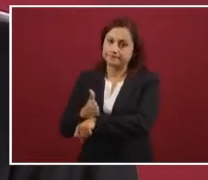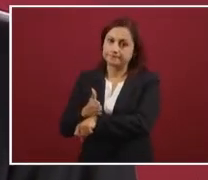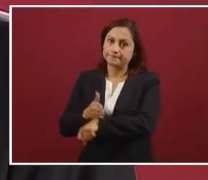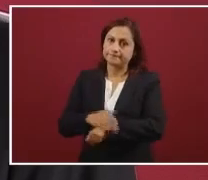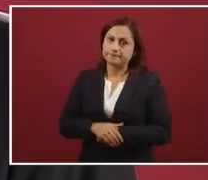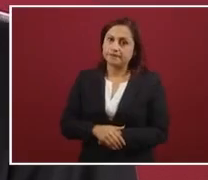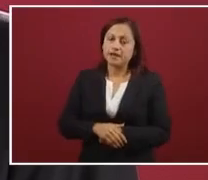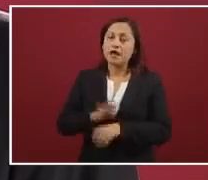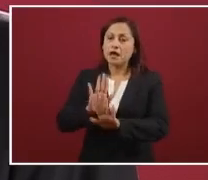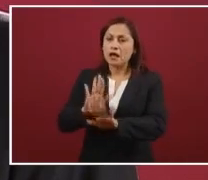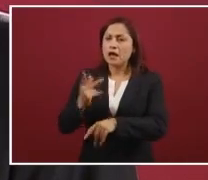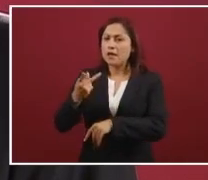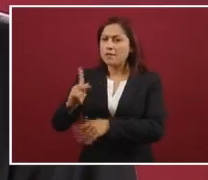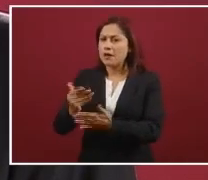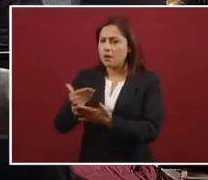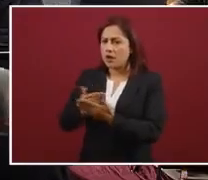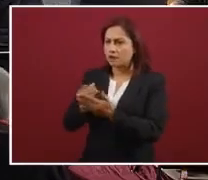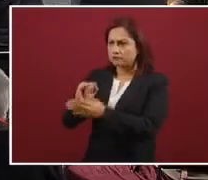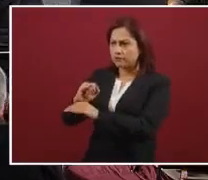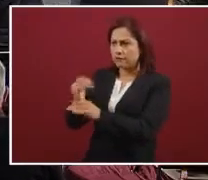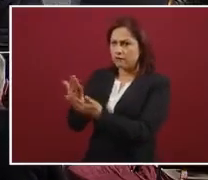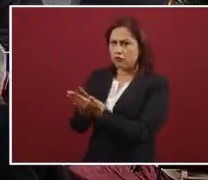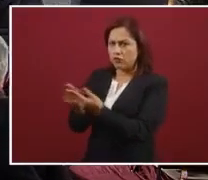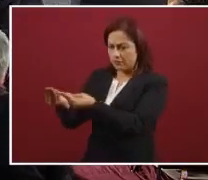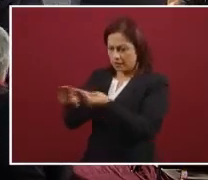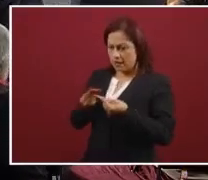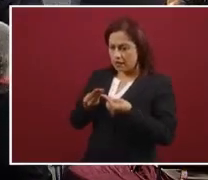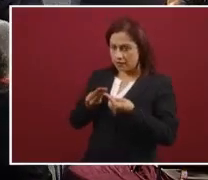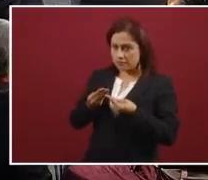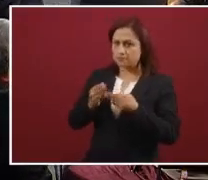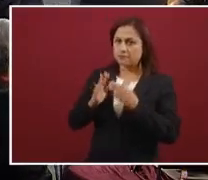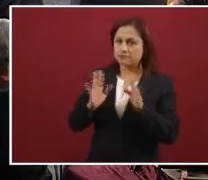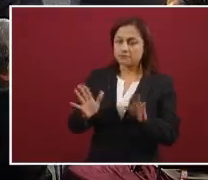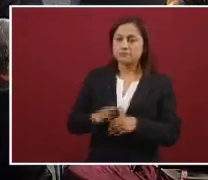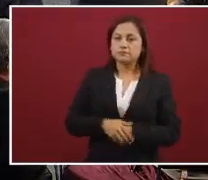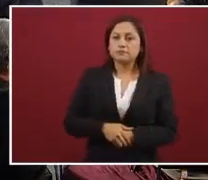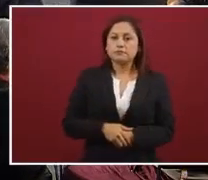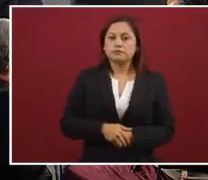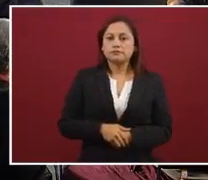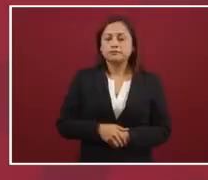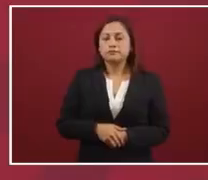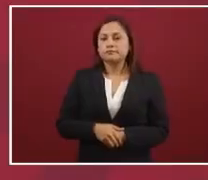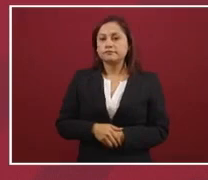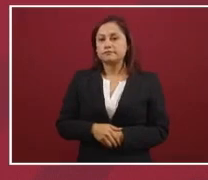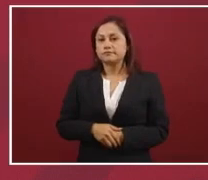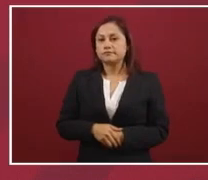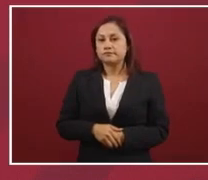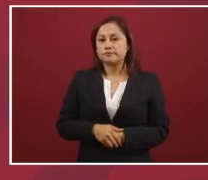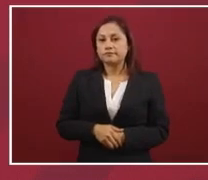el informe, el reporte. Ya no es el tiempo,